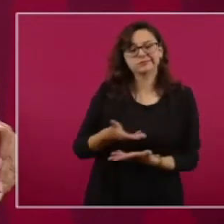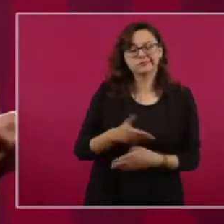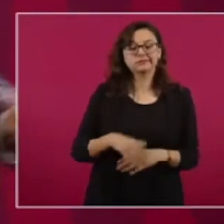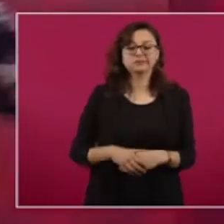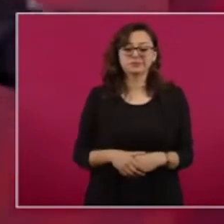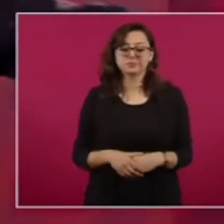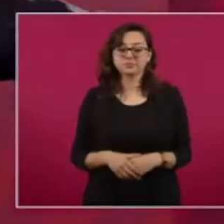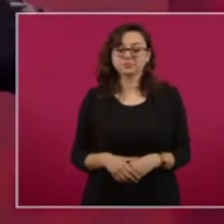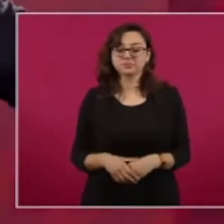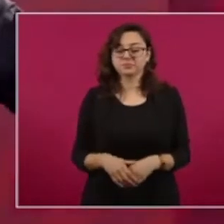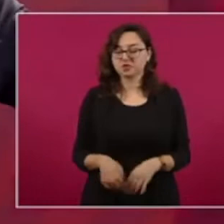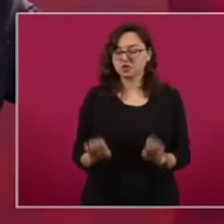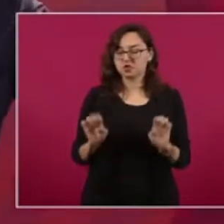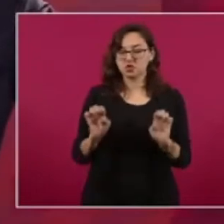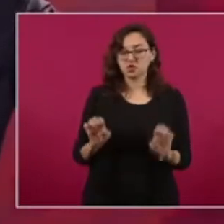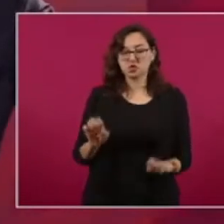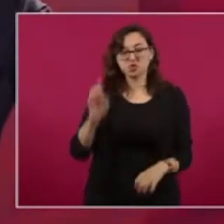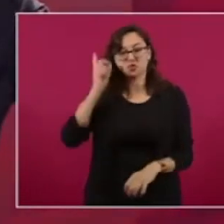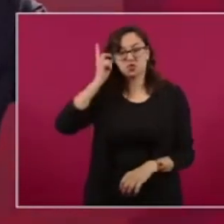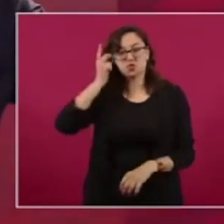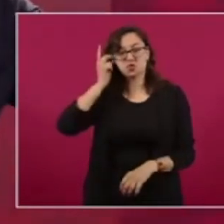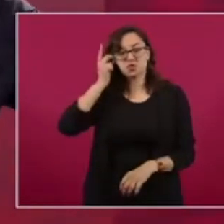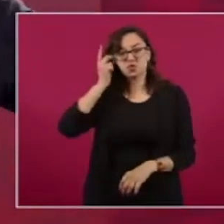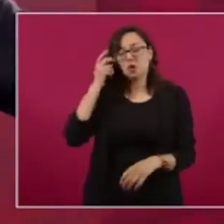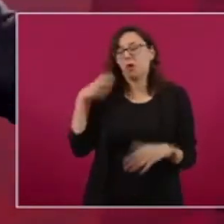Un Ferrari, ¡oh!